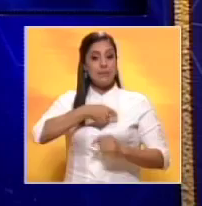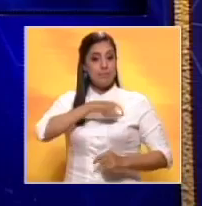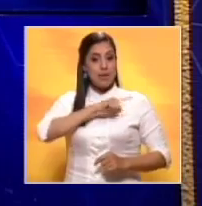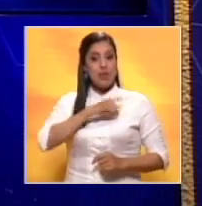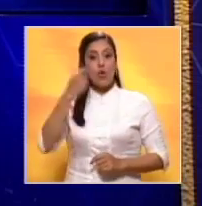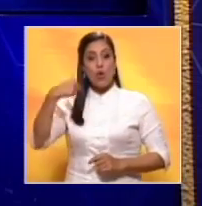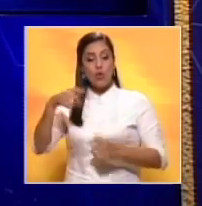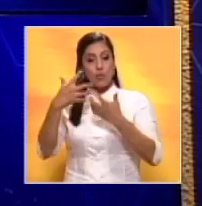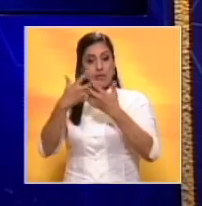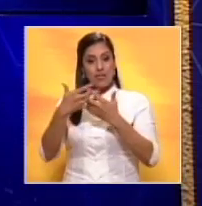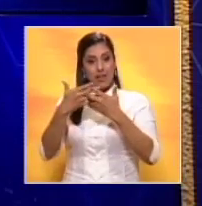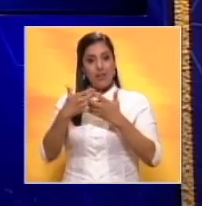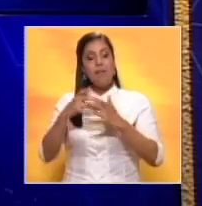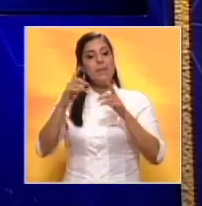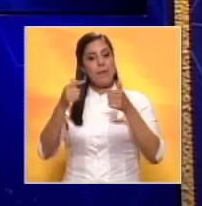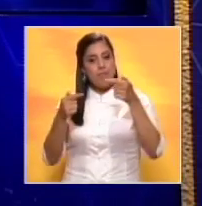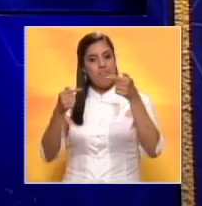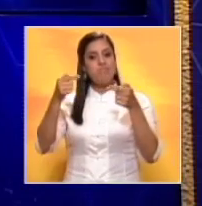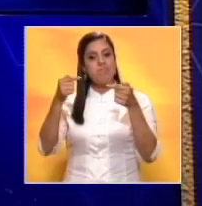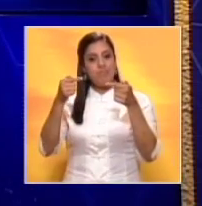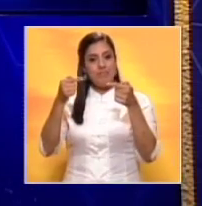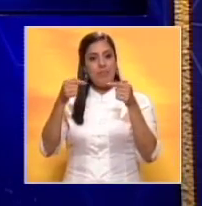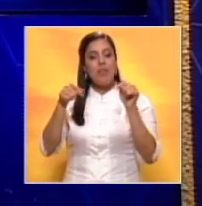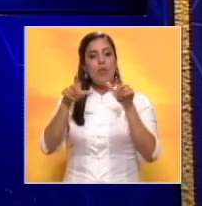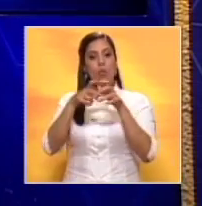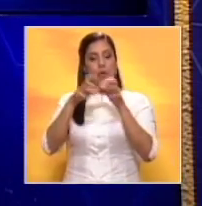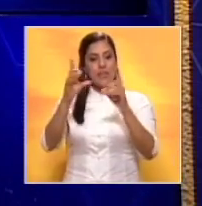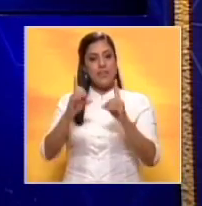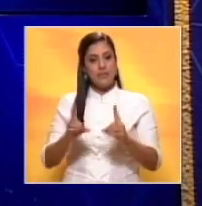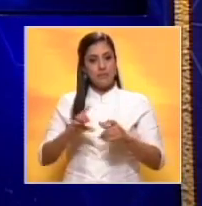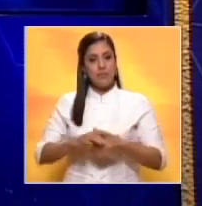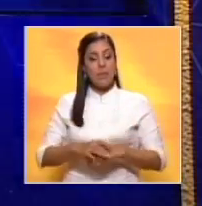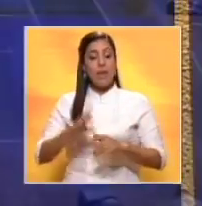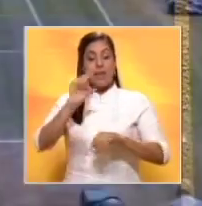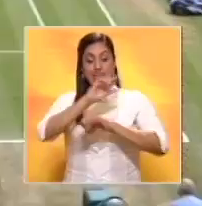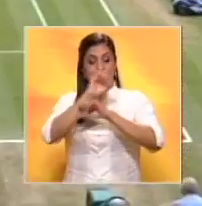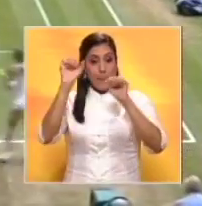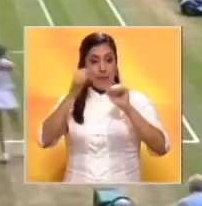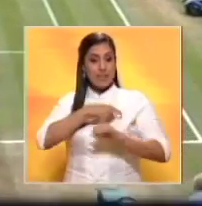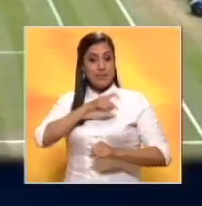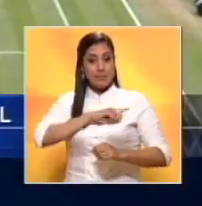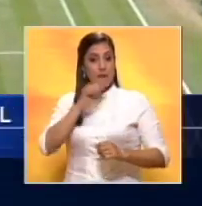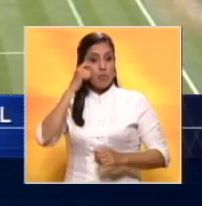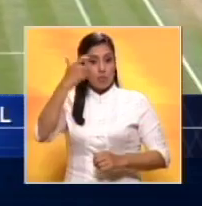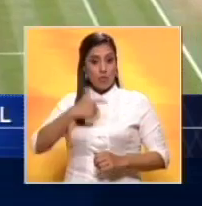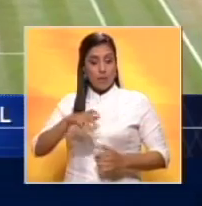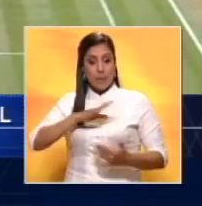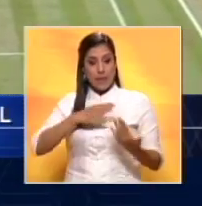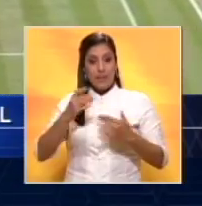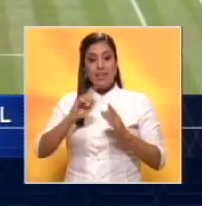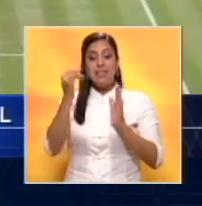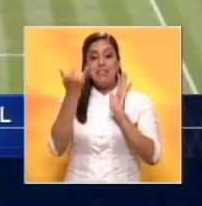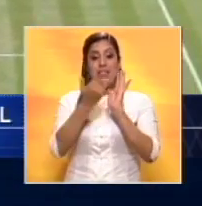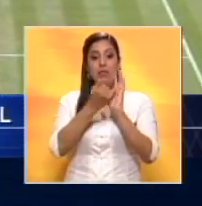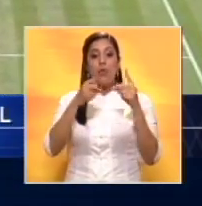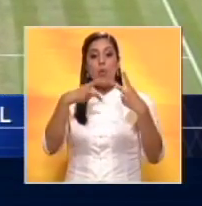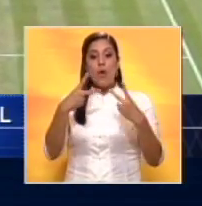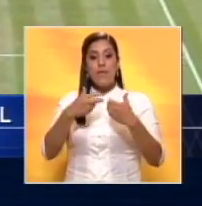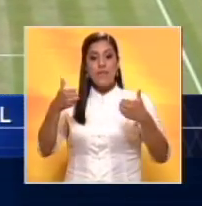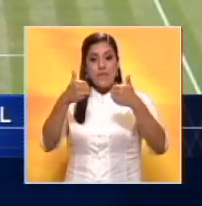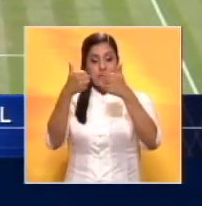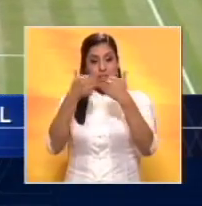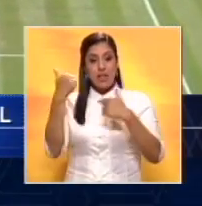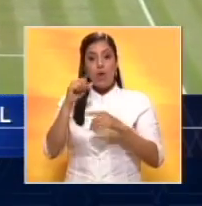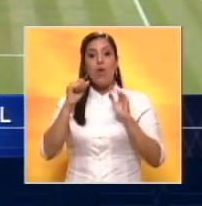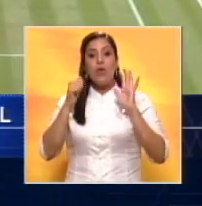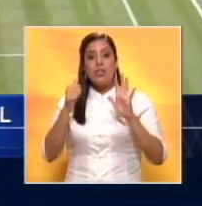española y una estadounidense se medirán en la instancia decisiva. A primera hora, la española Garbiñe Muguruza inscribió su nombre en la final tras